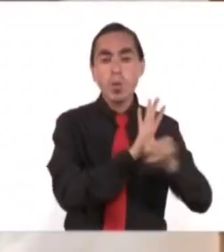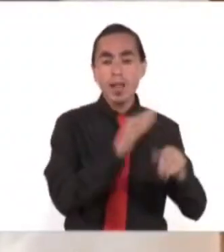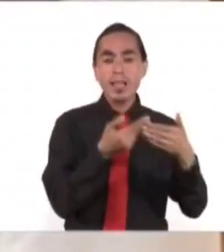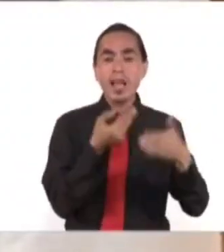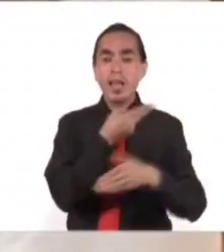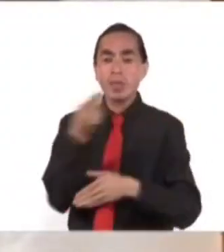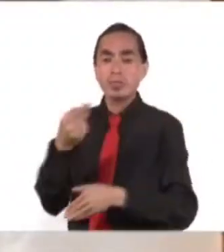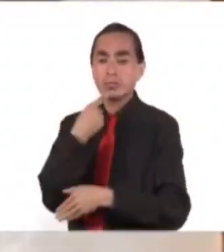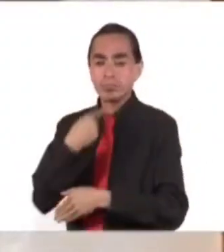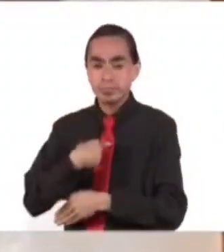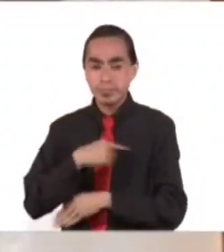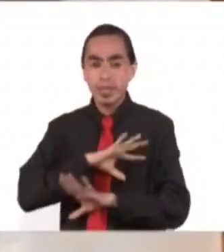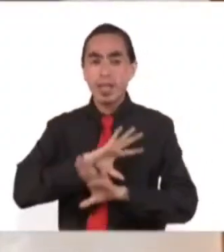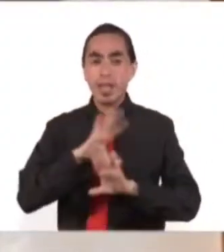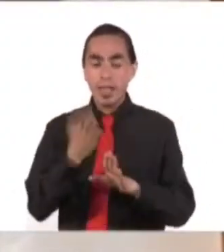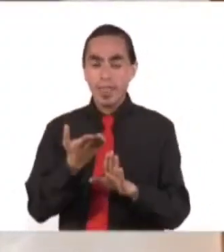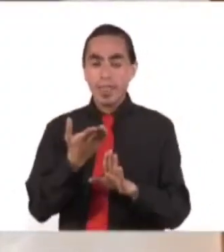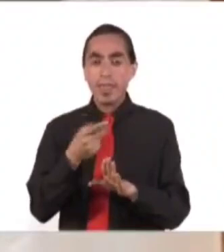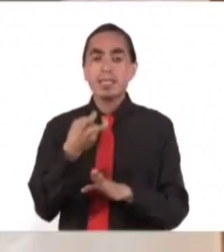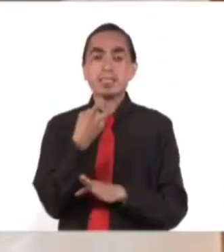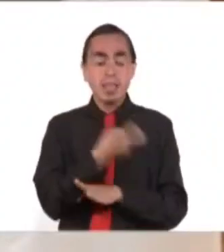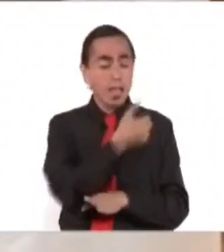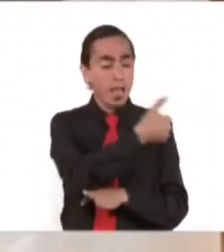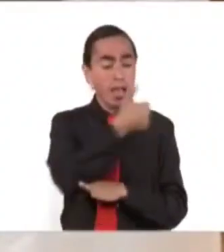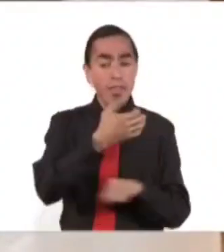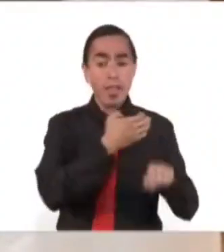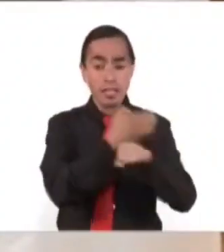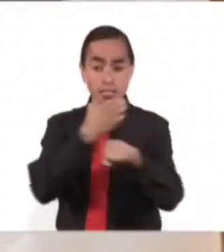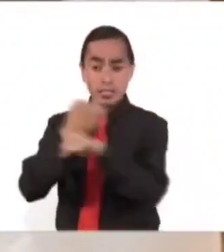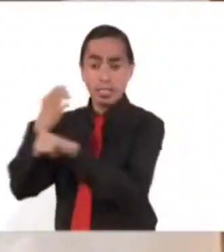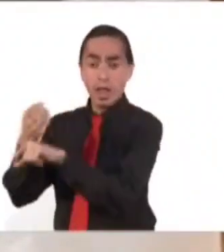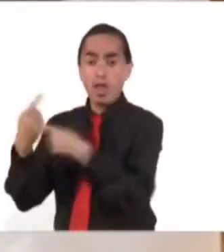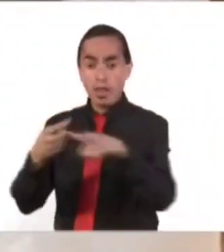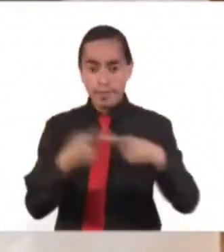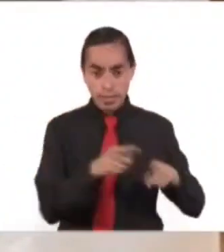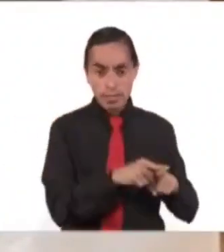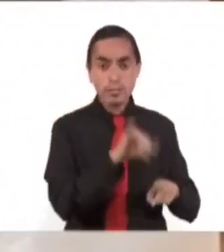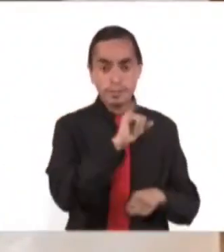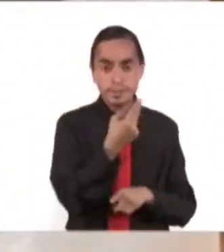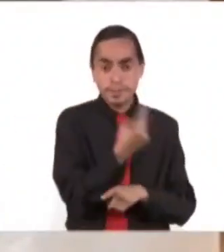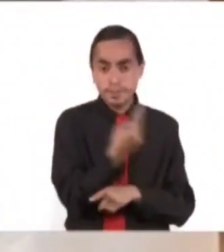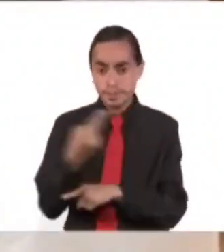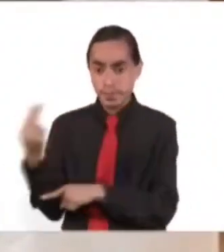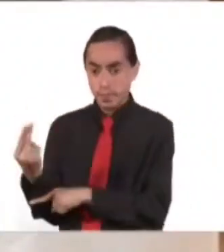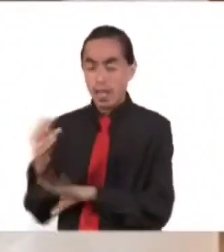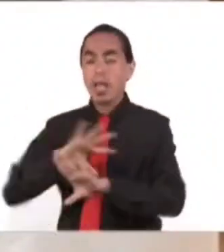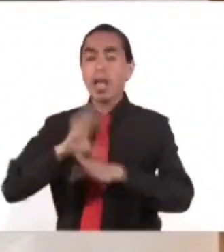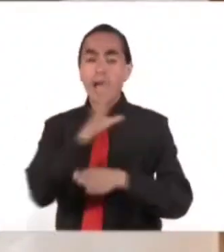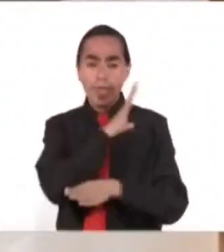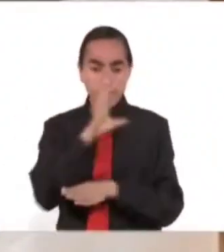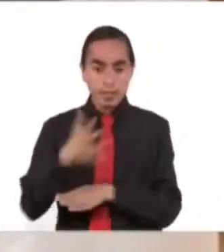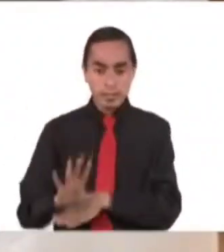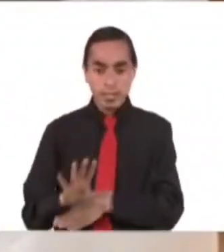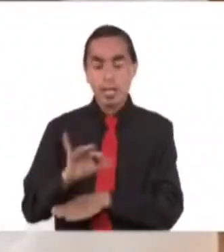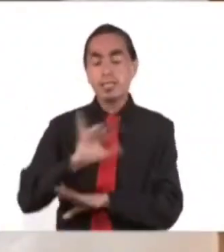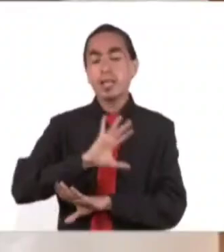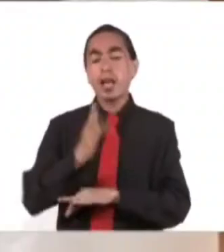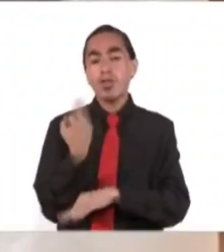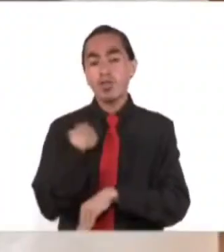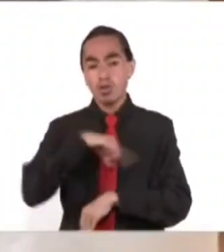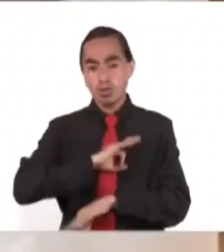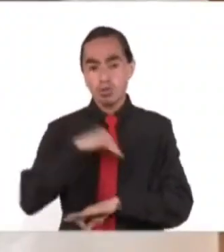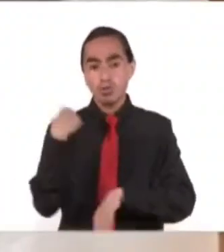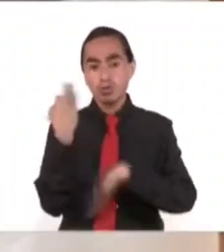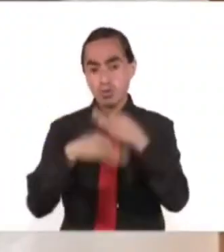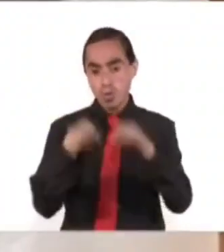señalado cuáles son las prioridades de cada estado. En general, por supuesto, estamos de acuerdo